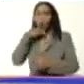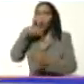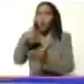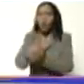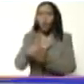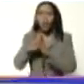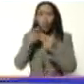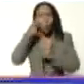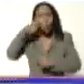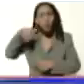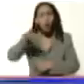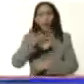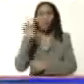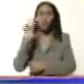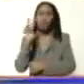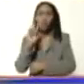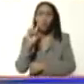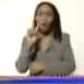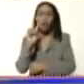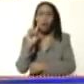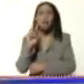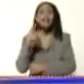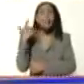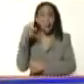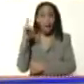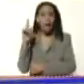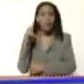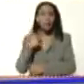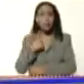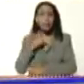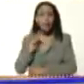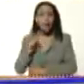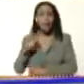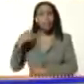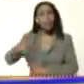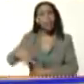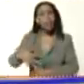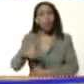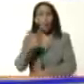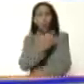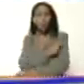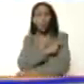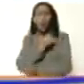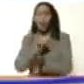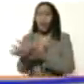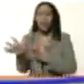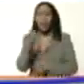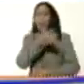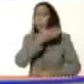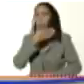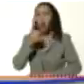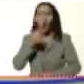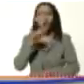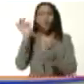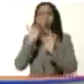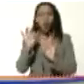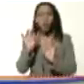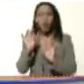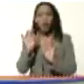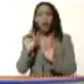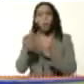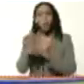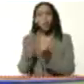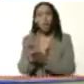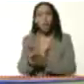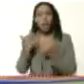Venezuela que tiene derecho a la vacuna gratuita y de la mayor calidad del mundo y ahora tengo que